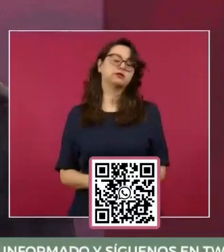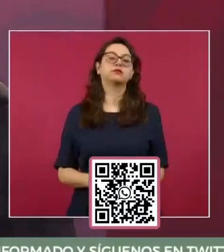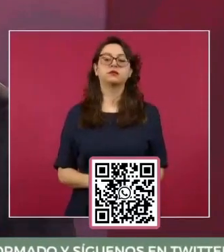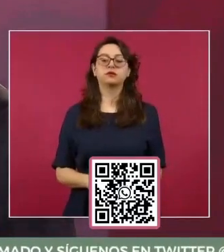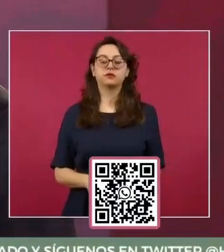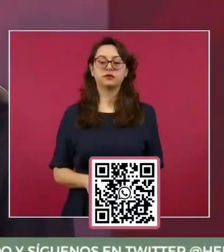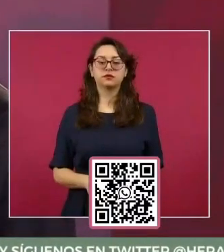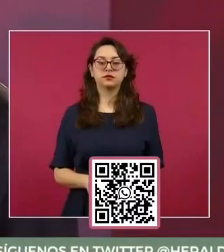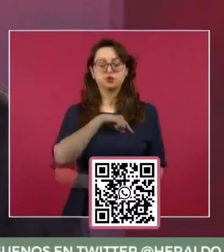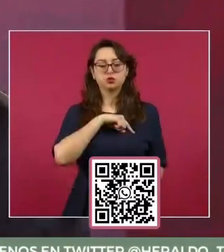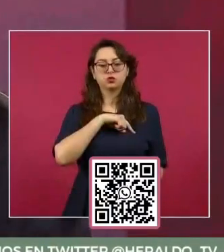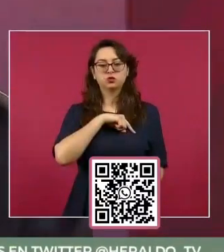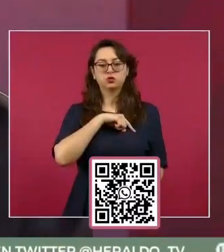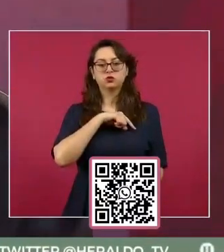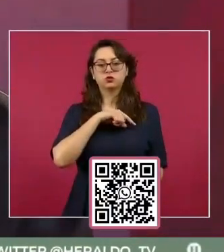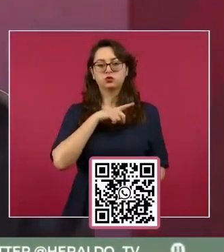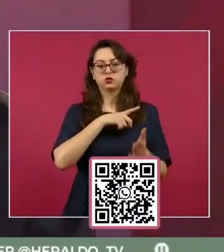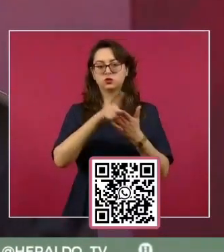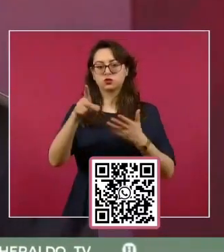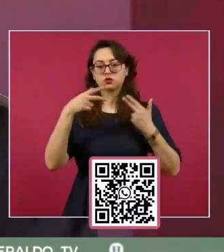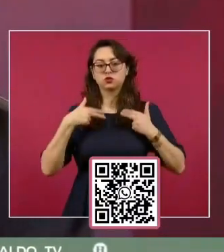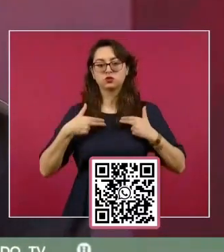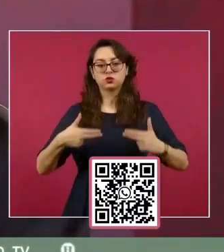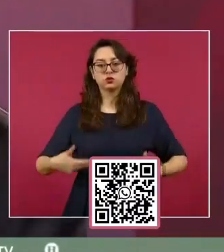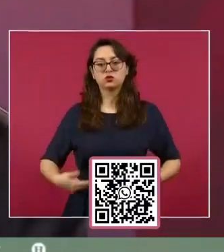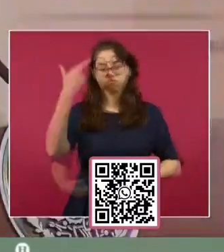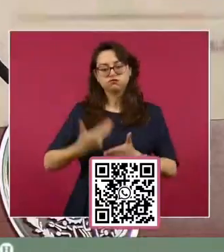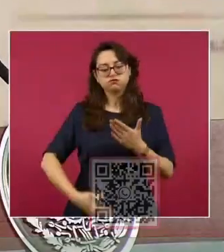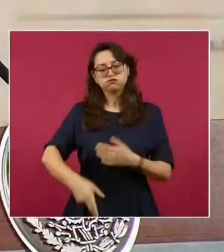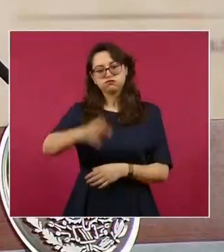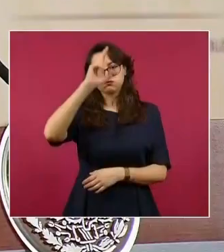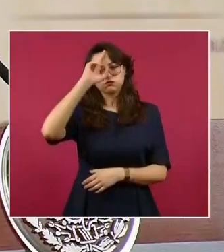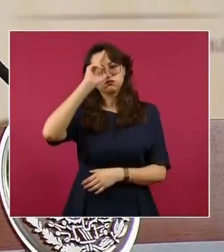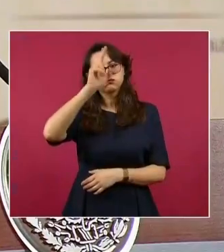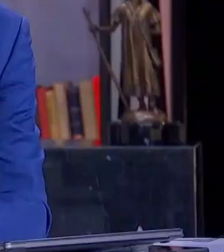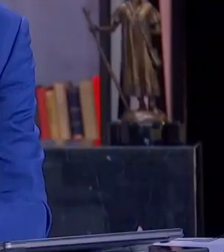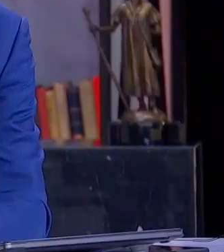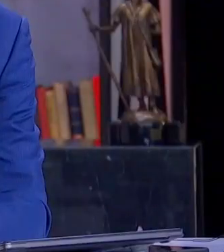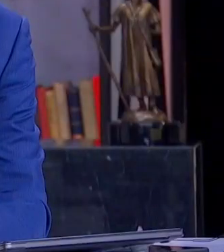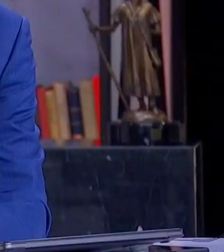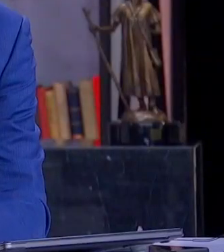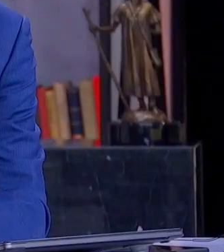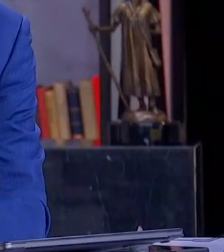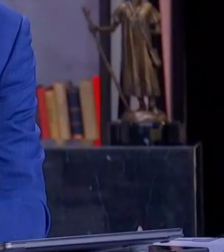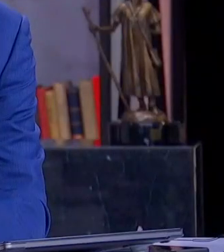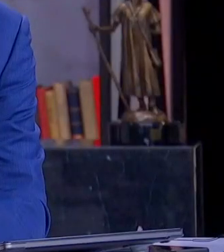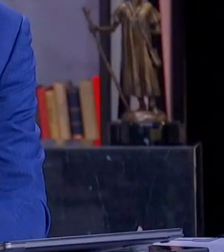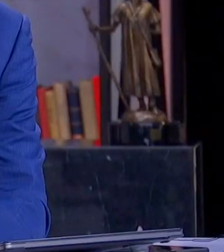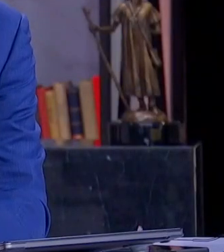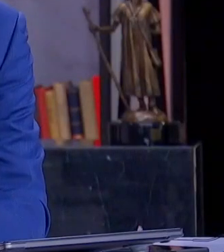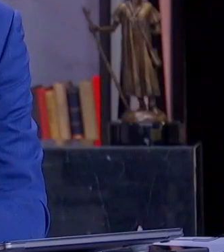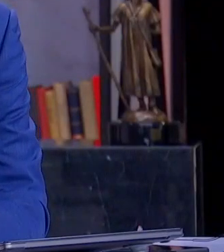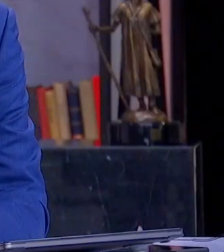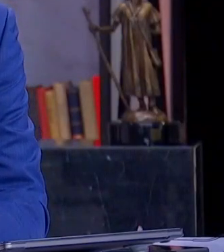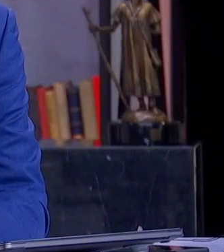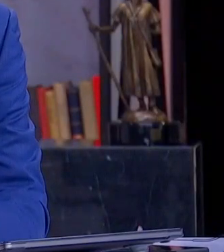en nuestro gobierno la violación de derechos humanos, ni se permite la impunidad. No habló de, y